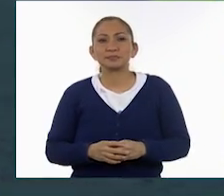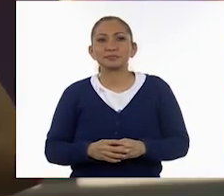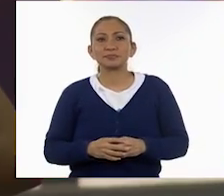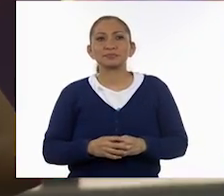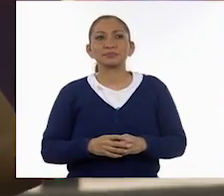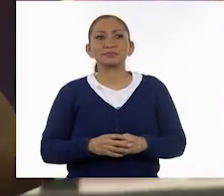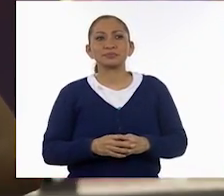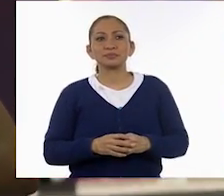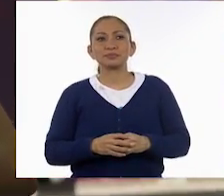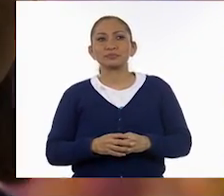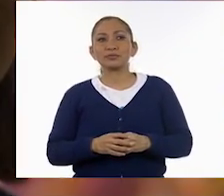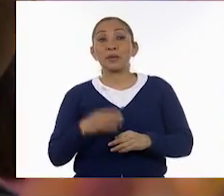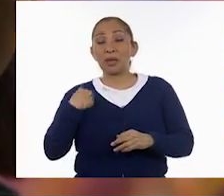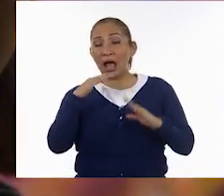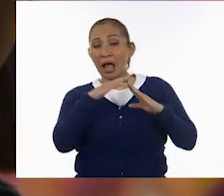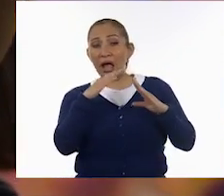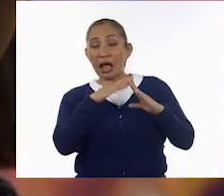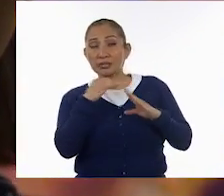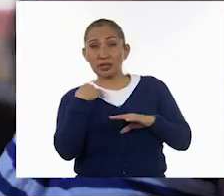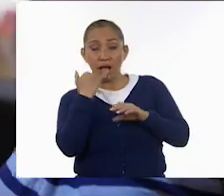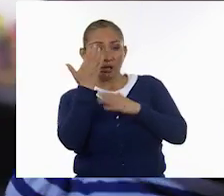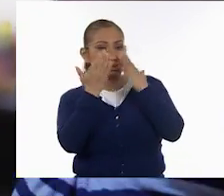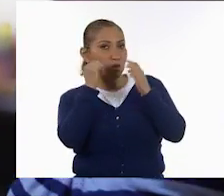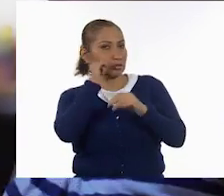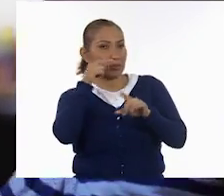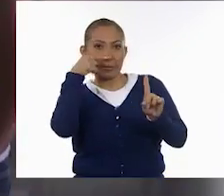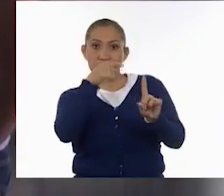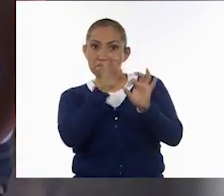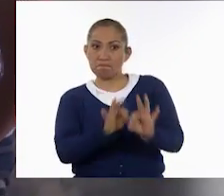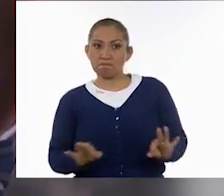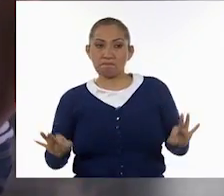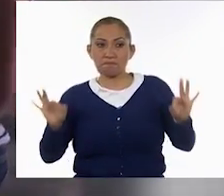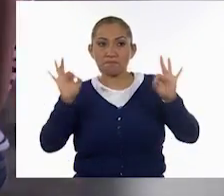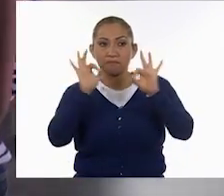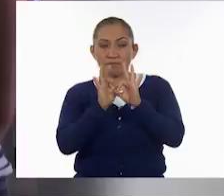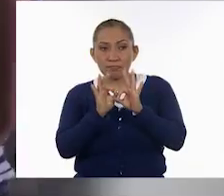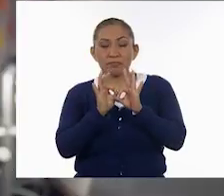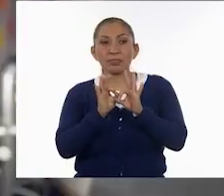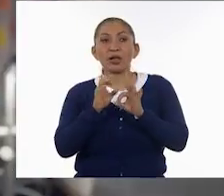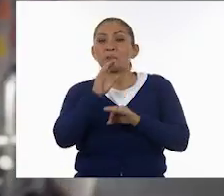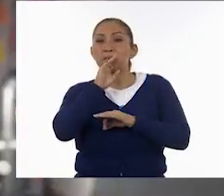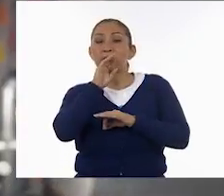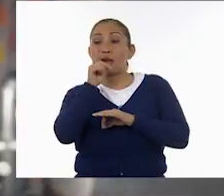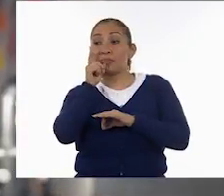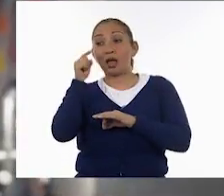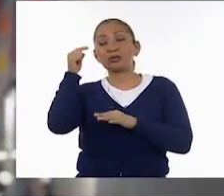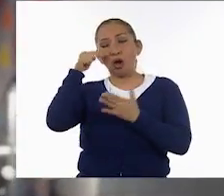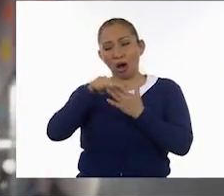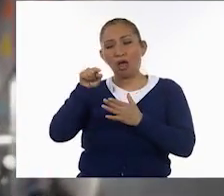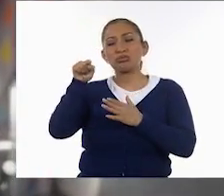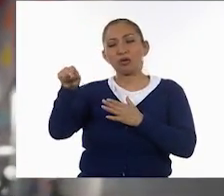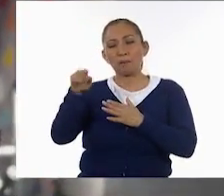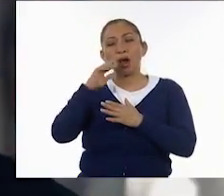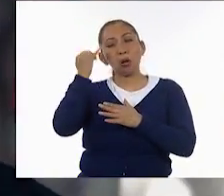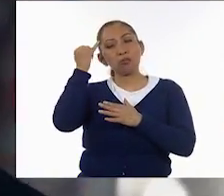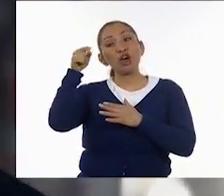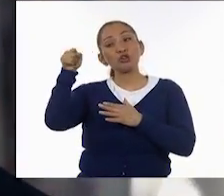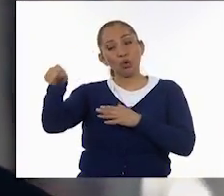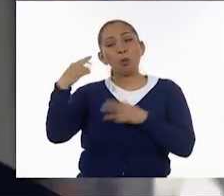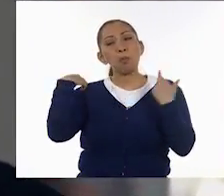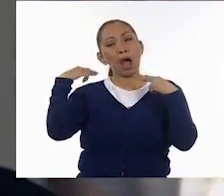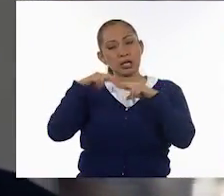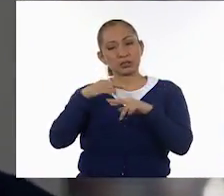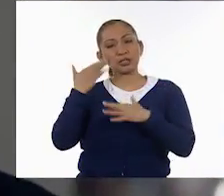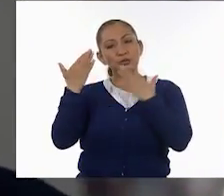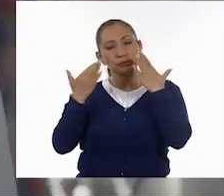descubrir. Y aunque en casa el estudio siempre era lo más importante, mi mamá me decía, creo que sería buena idea que seas